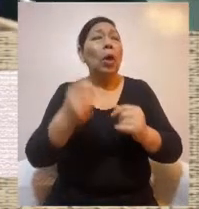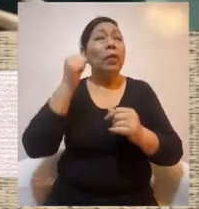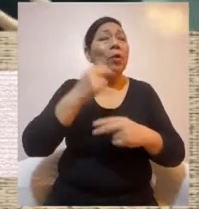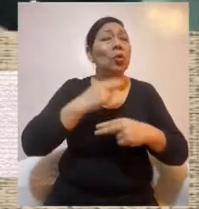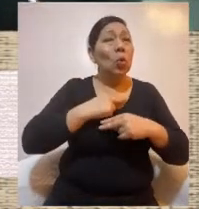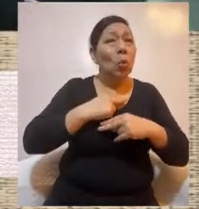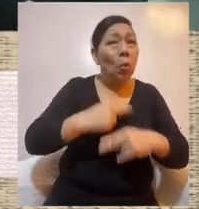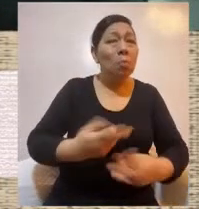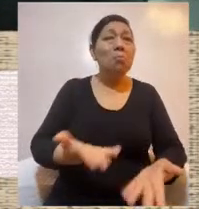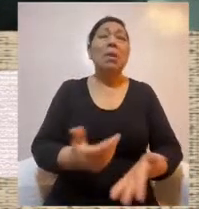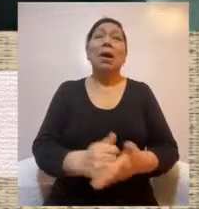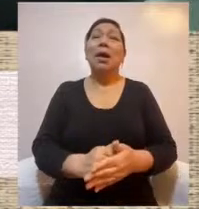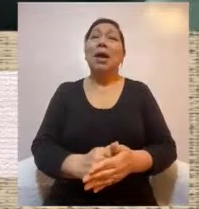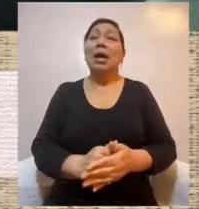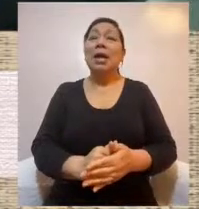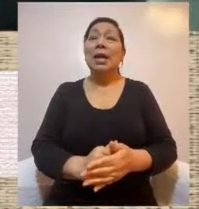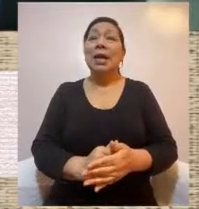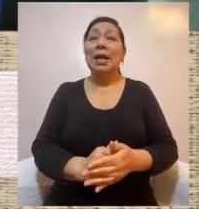Universal de Derechos Humanos,